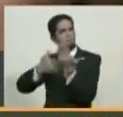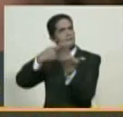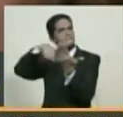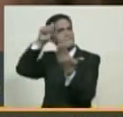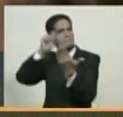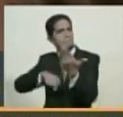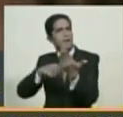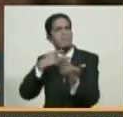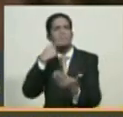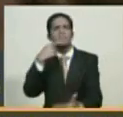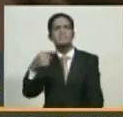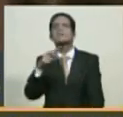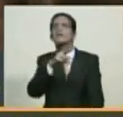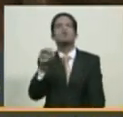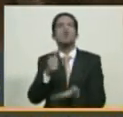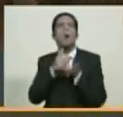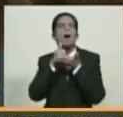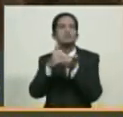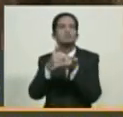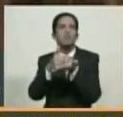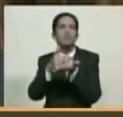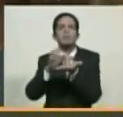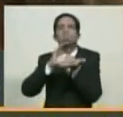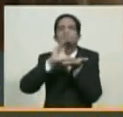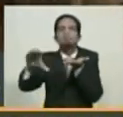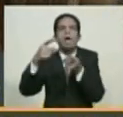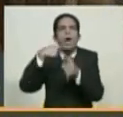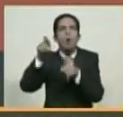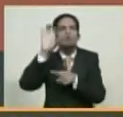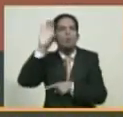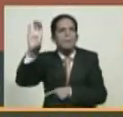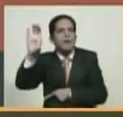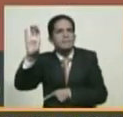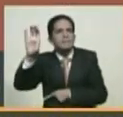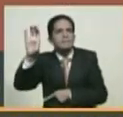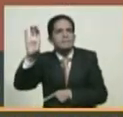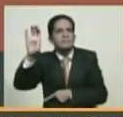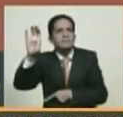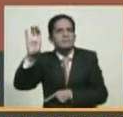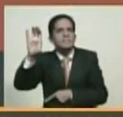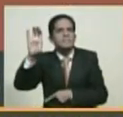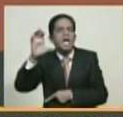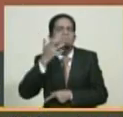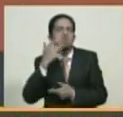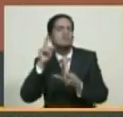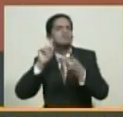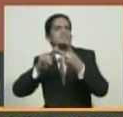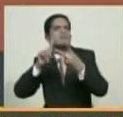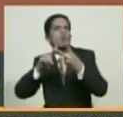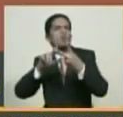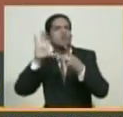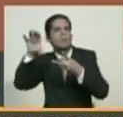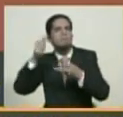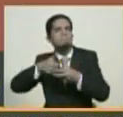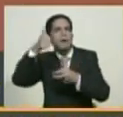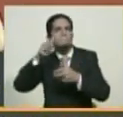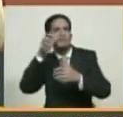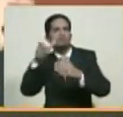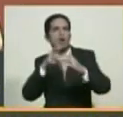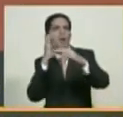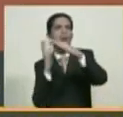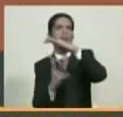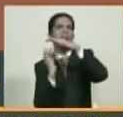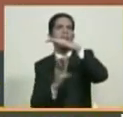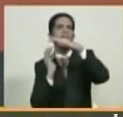diciendo que no va a haber ayuda humanitaria a un país que tiene, es el segundo país con mayor número de desplazados internos y